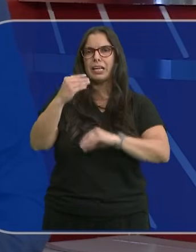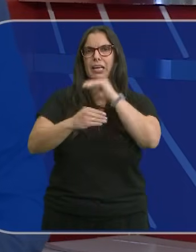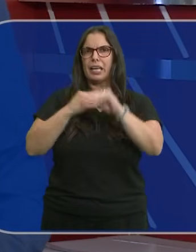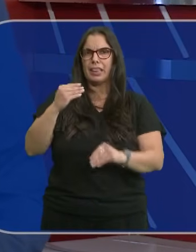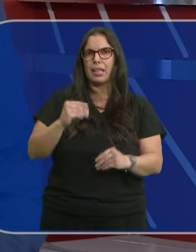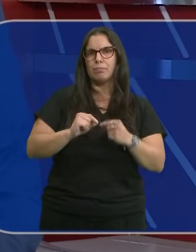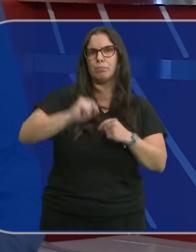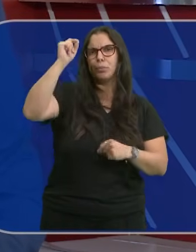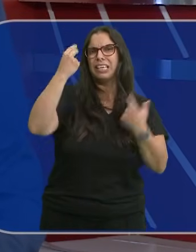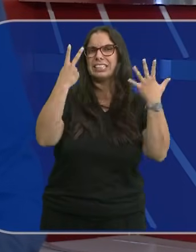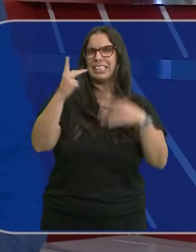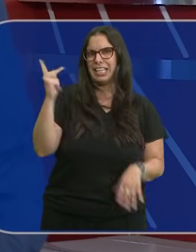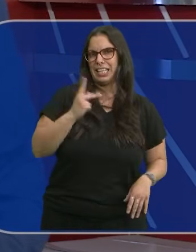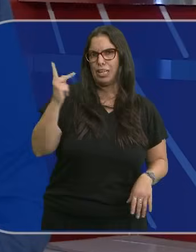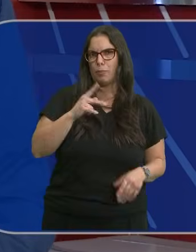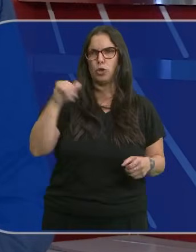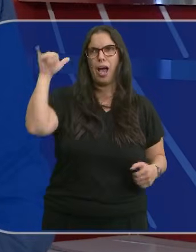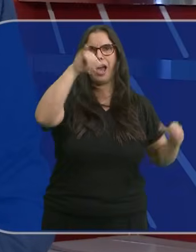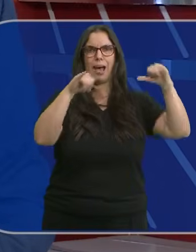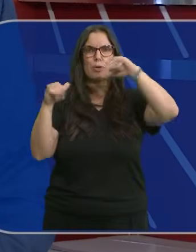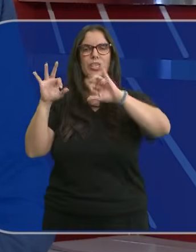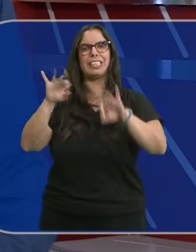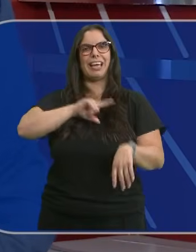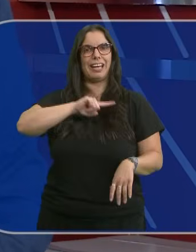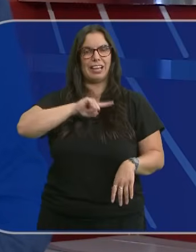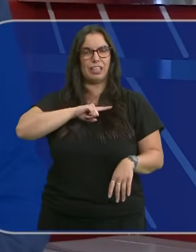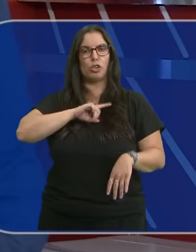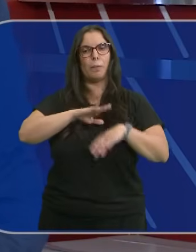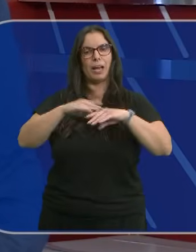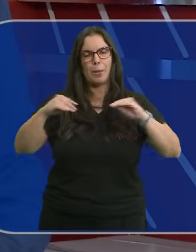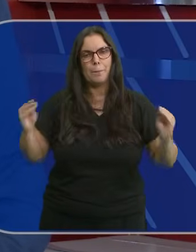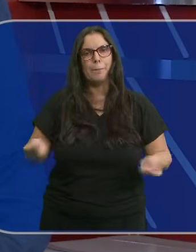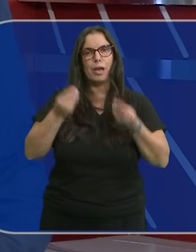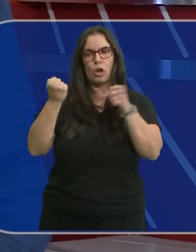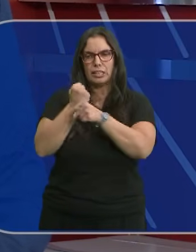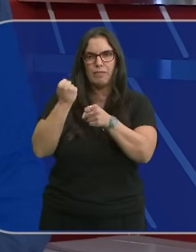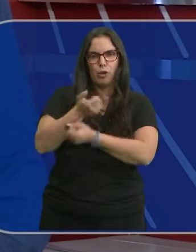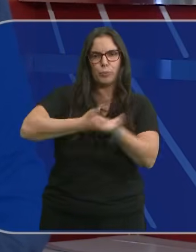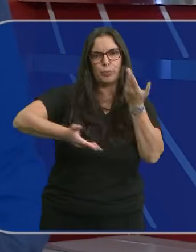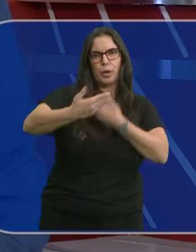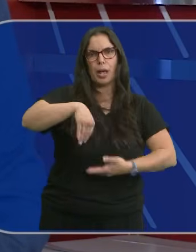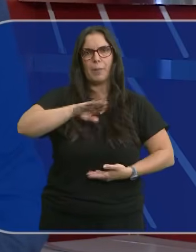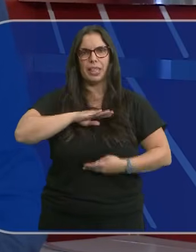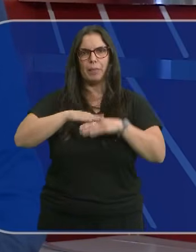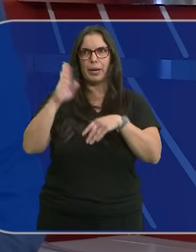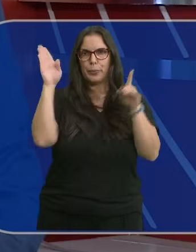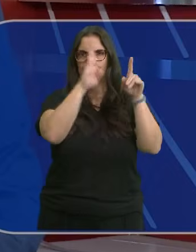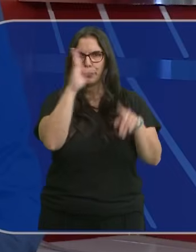unos 7 kilómetros de altura desde aviones del Ejército del Aire para mejorar su interoperabilidad y capacidades de